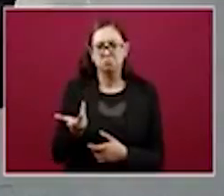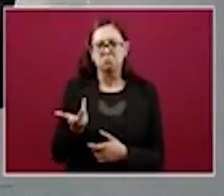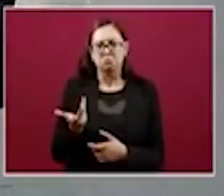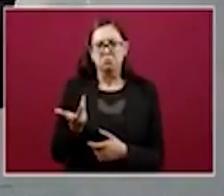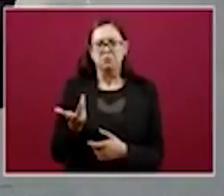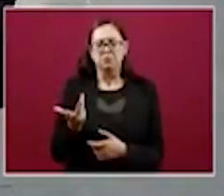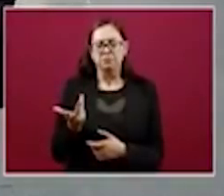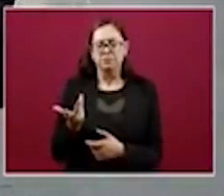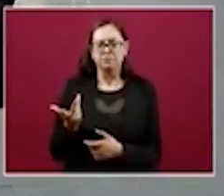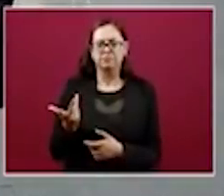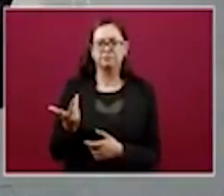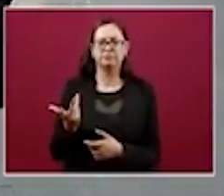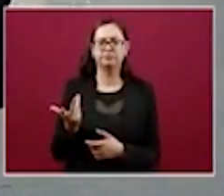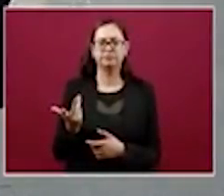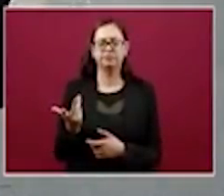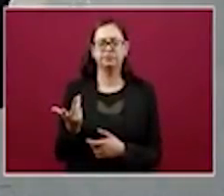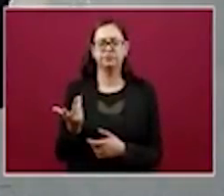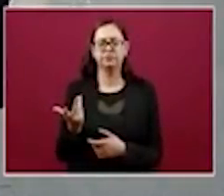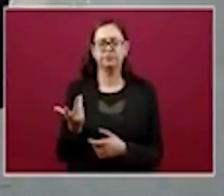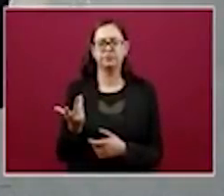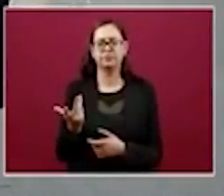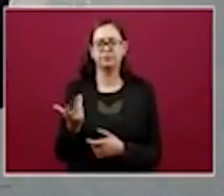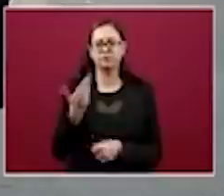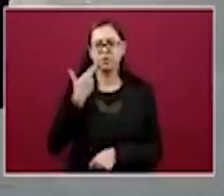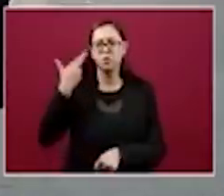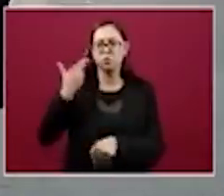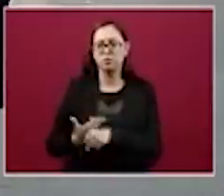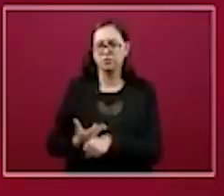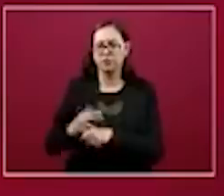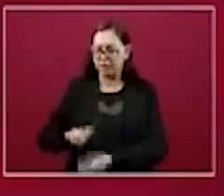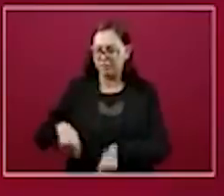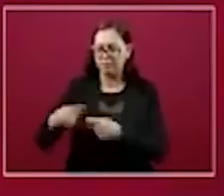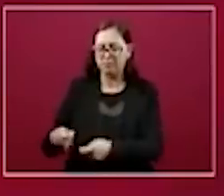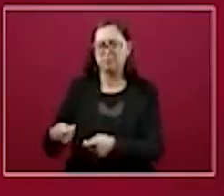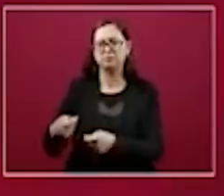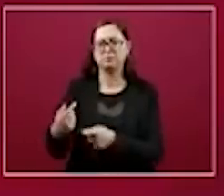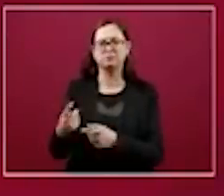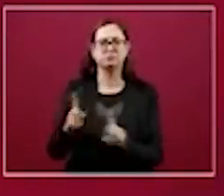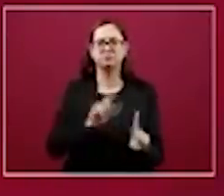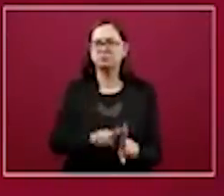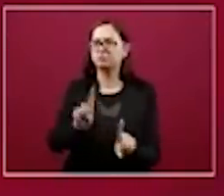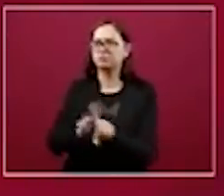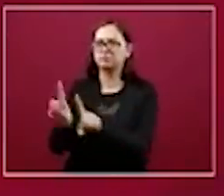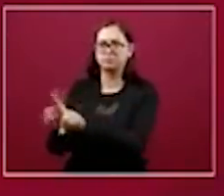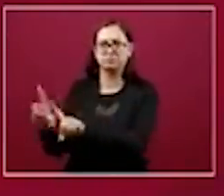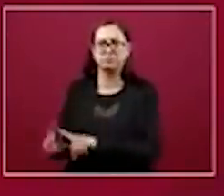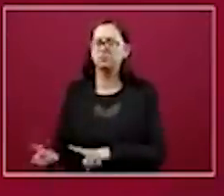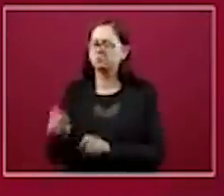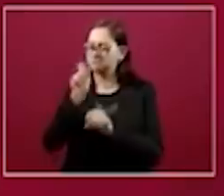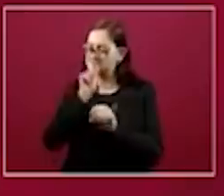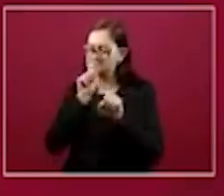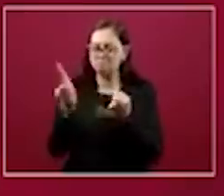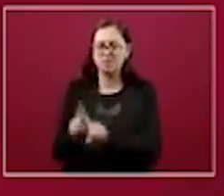ha desempeñado en cargos también relacionados con el